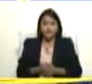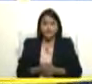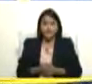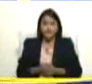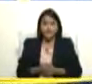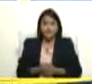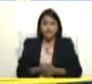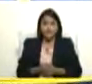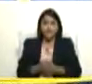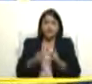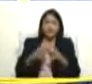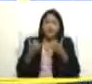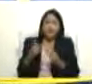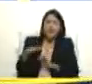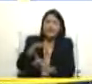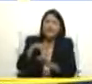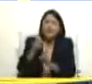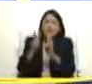esta coyuntura,